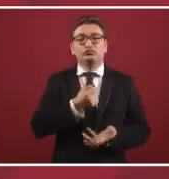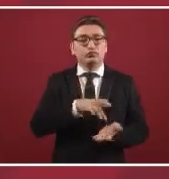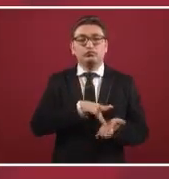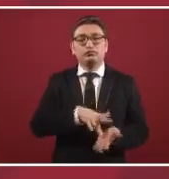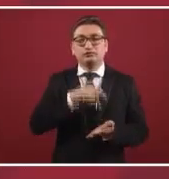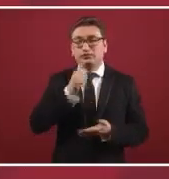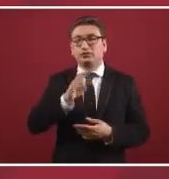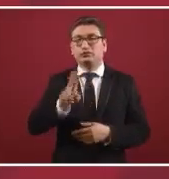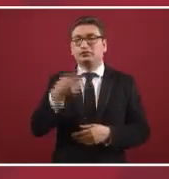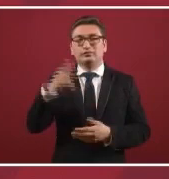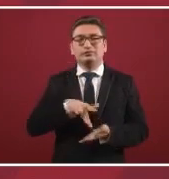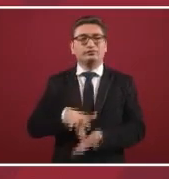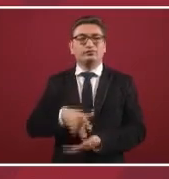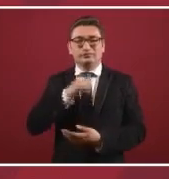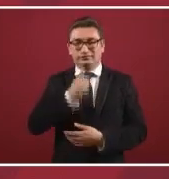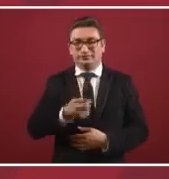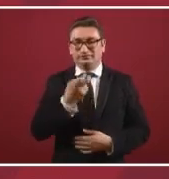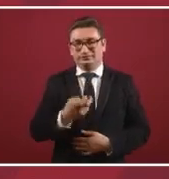las universidades.